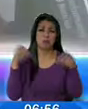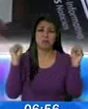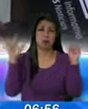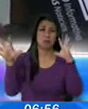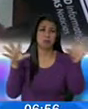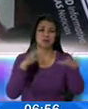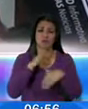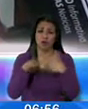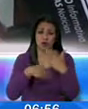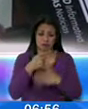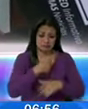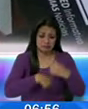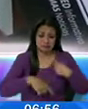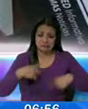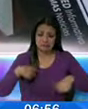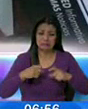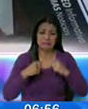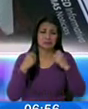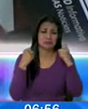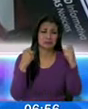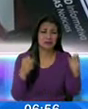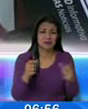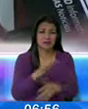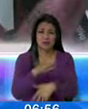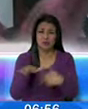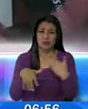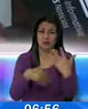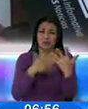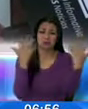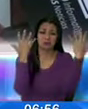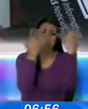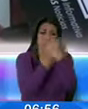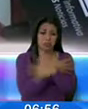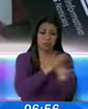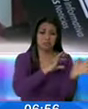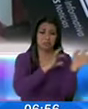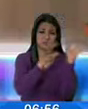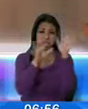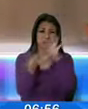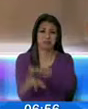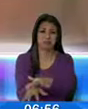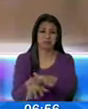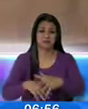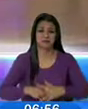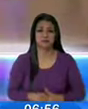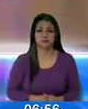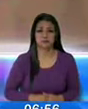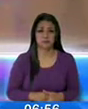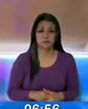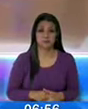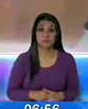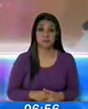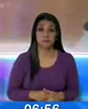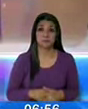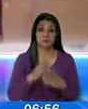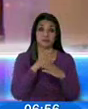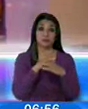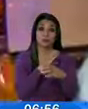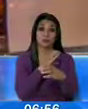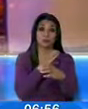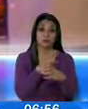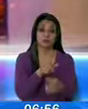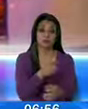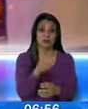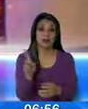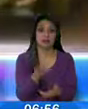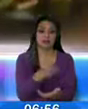estábamos todos hechos un solo montón ya. Se trata de un volcamiento lateral derecho